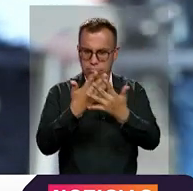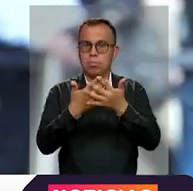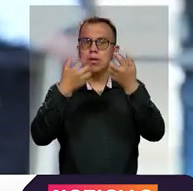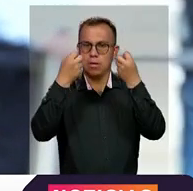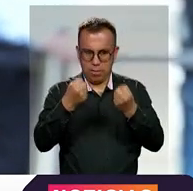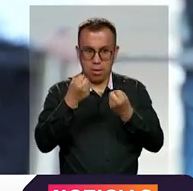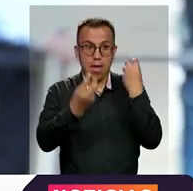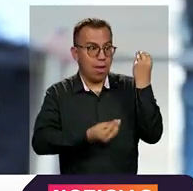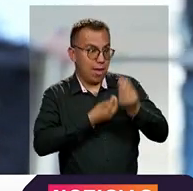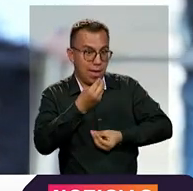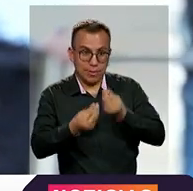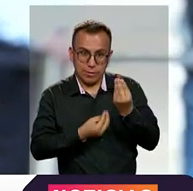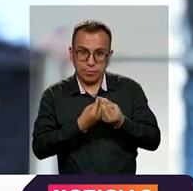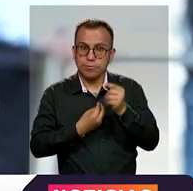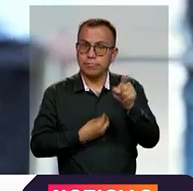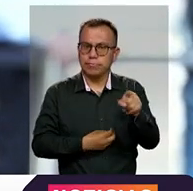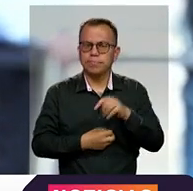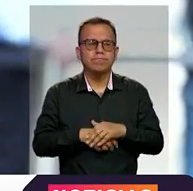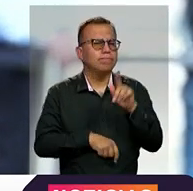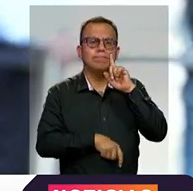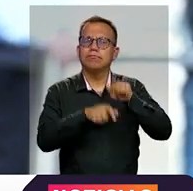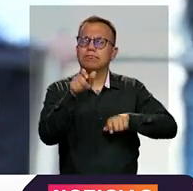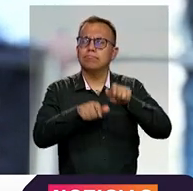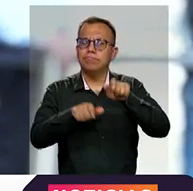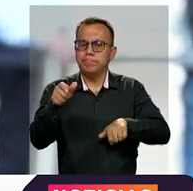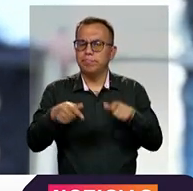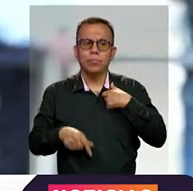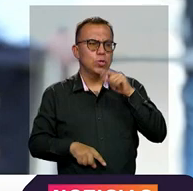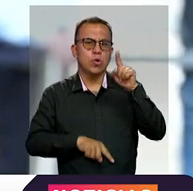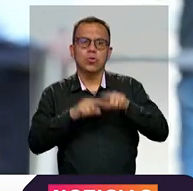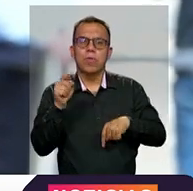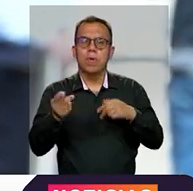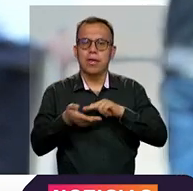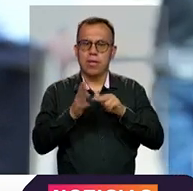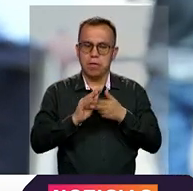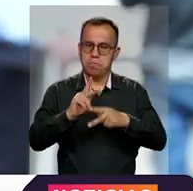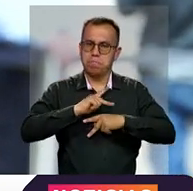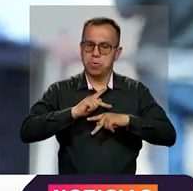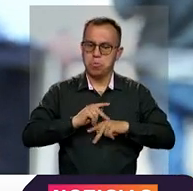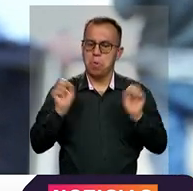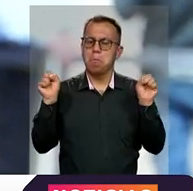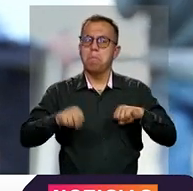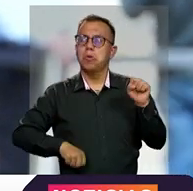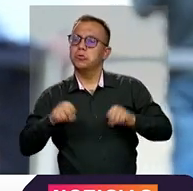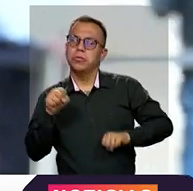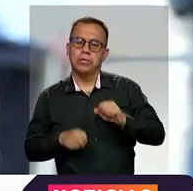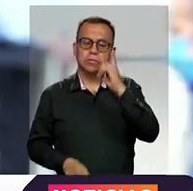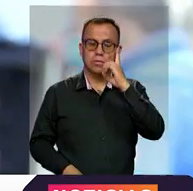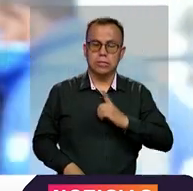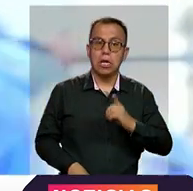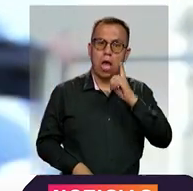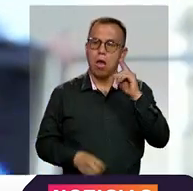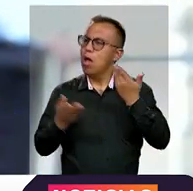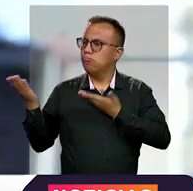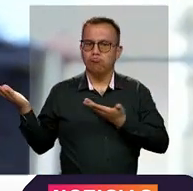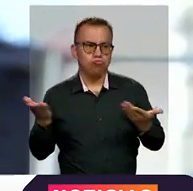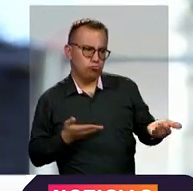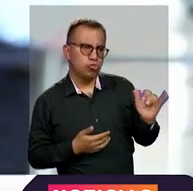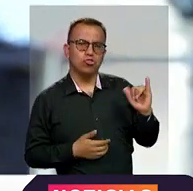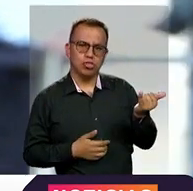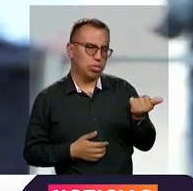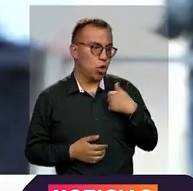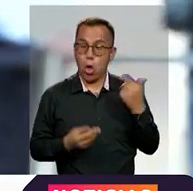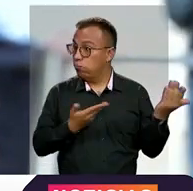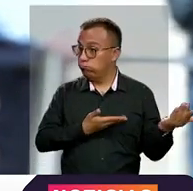persona que lo haga. Esas personas no pueden abrogarse para sí la posibilidad de decidir quién puede circular por el